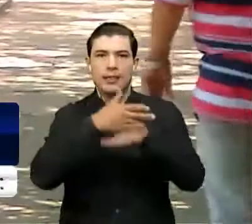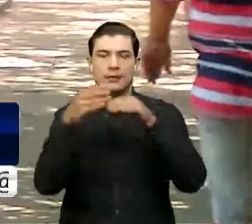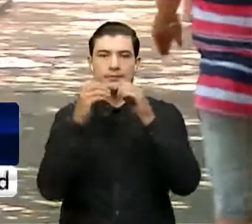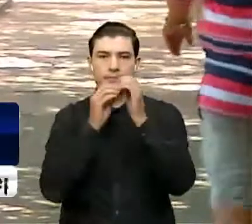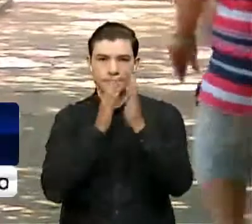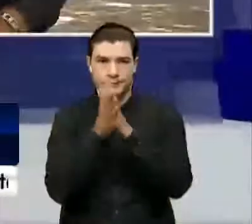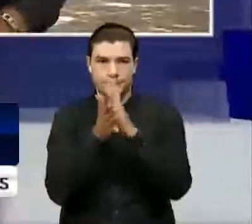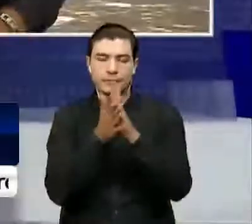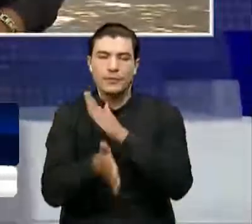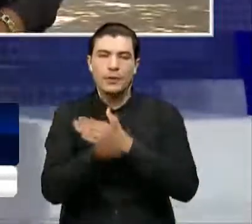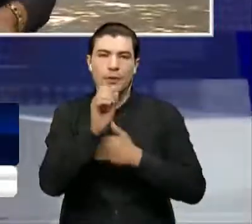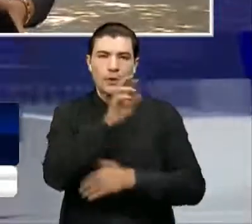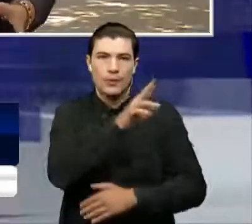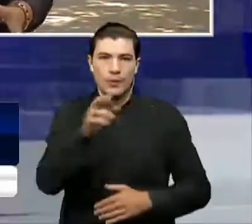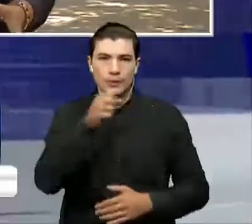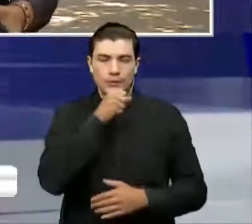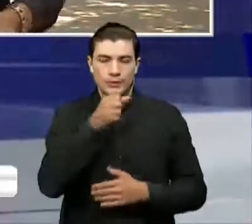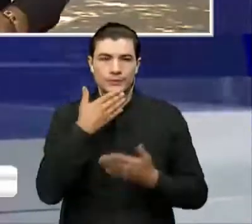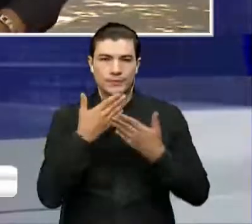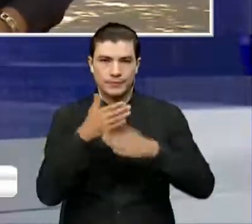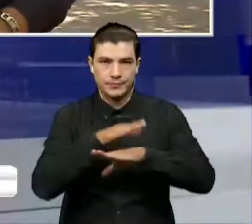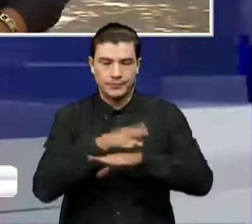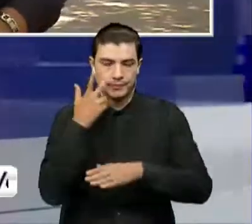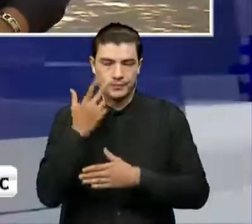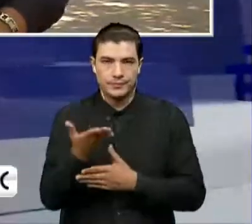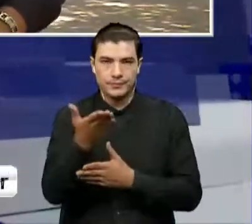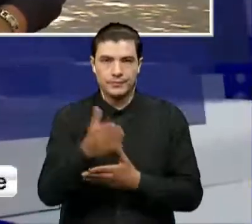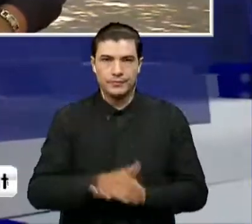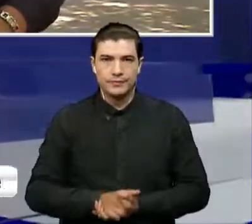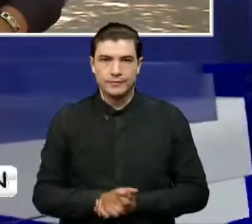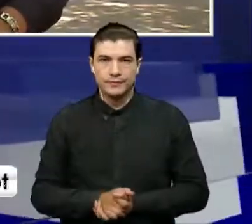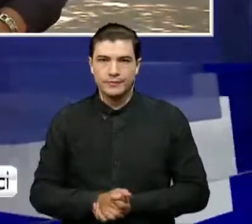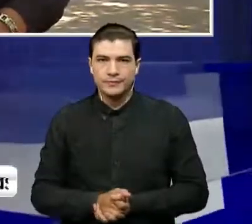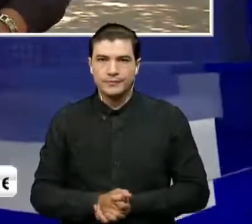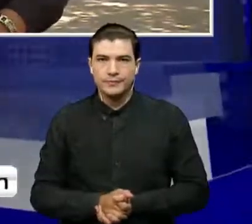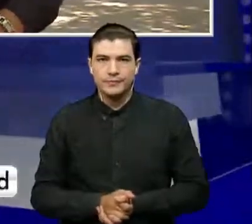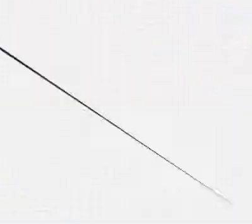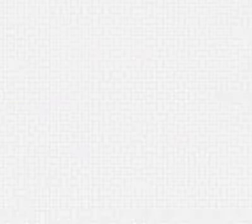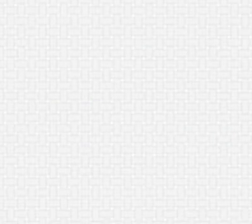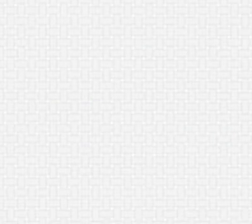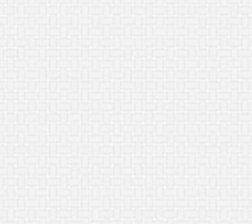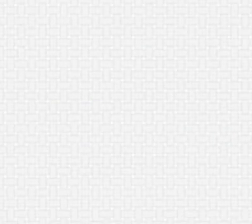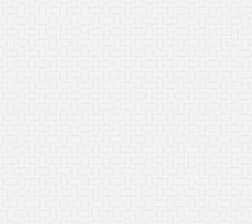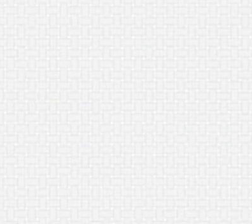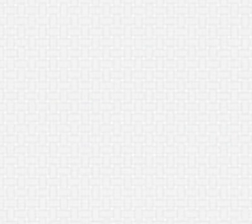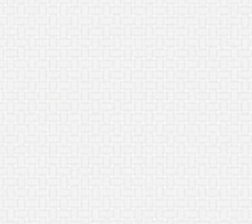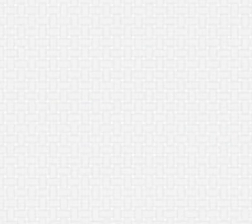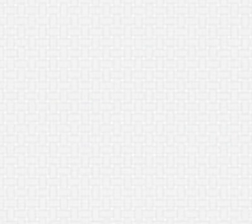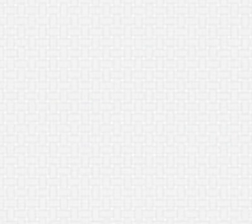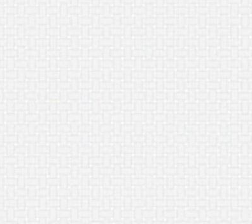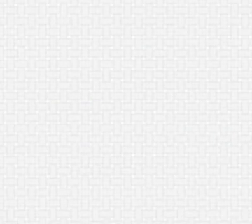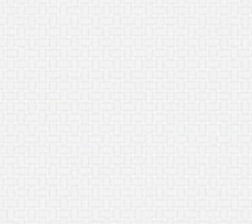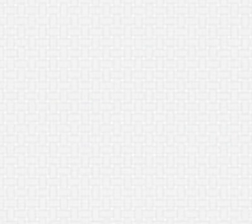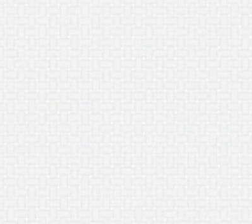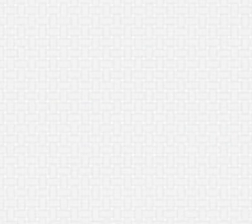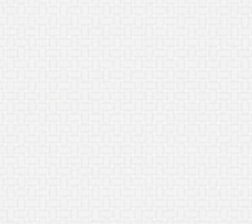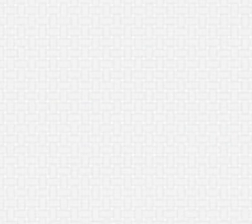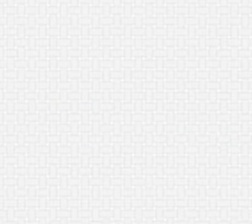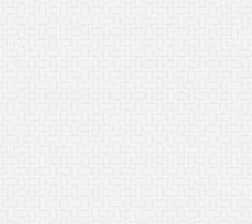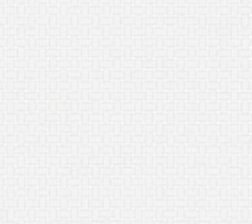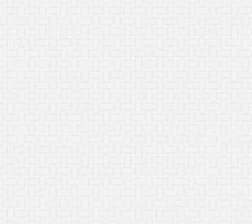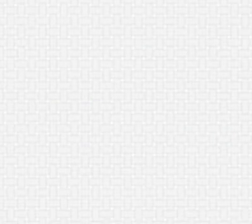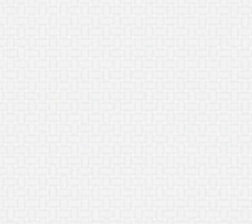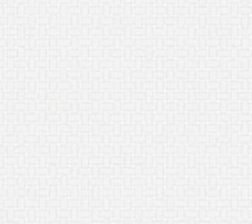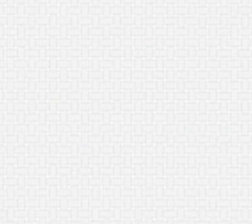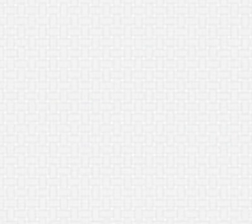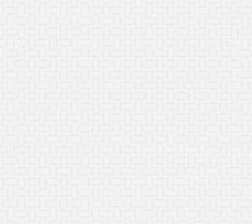información por el momento con la cámara de héctor peña les informo pilar velázquez para oriente noticias punto com